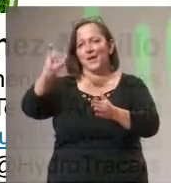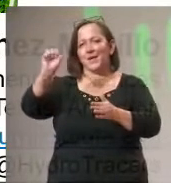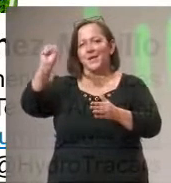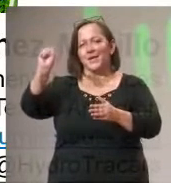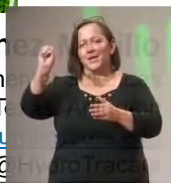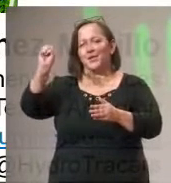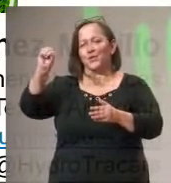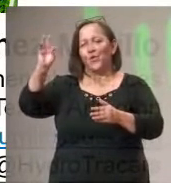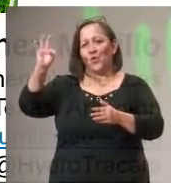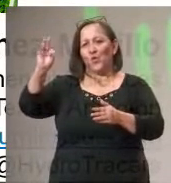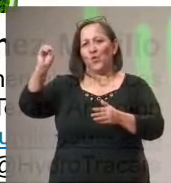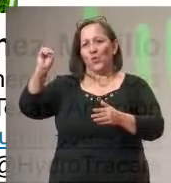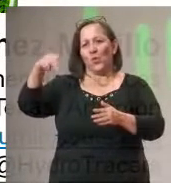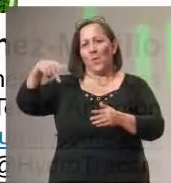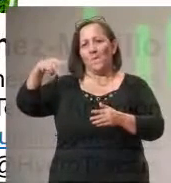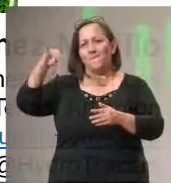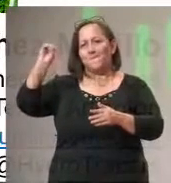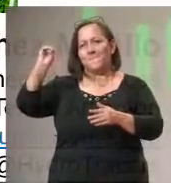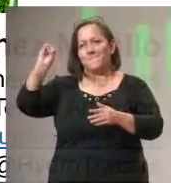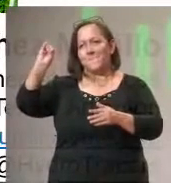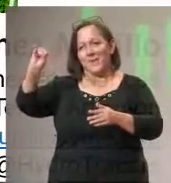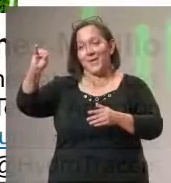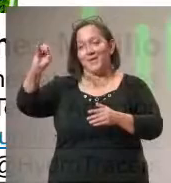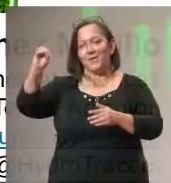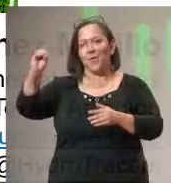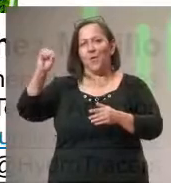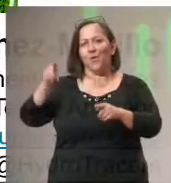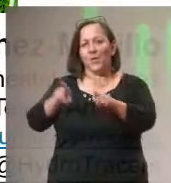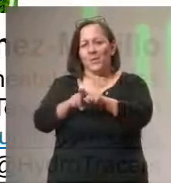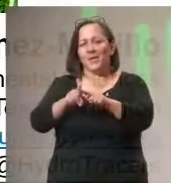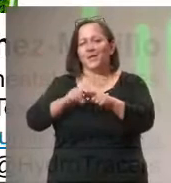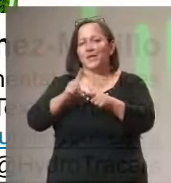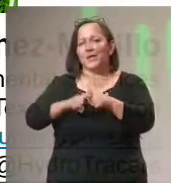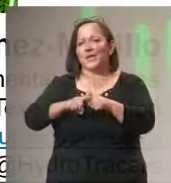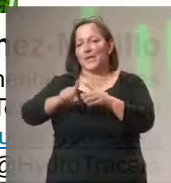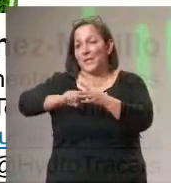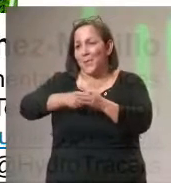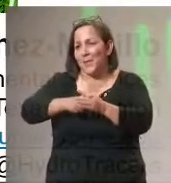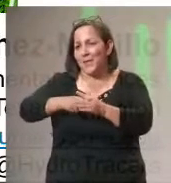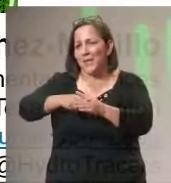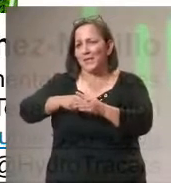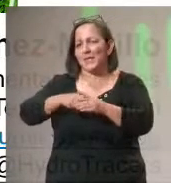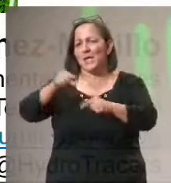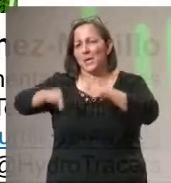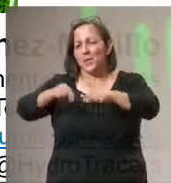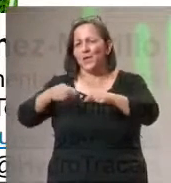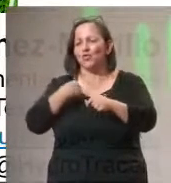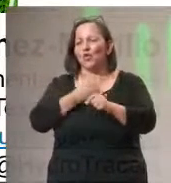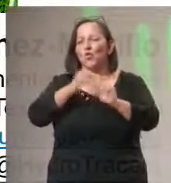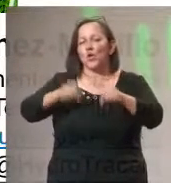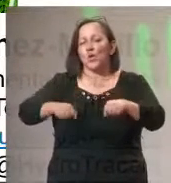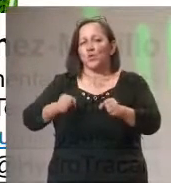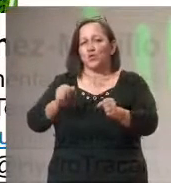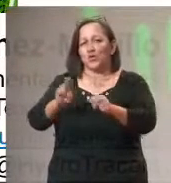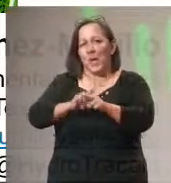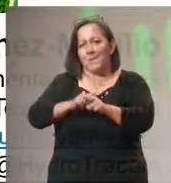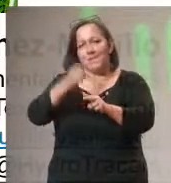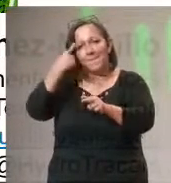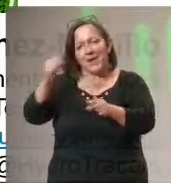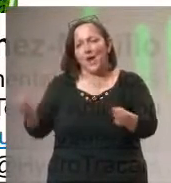las herramientas químicas, de manera resumida, que hemos utilizado para poder complementar. De hecho, esa información puede ser utilizada